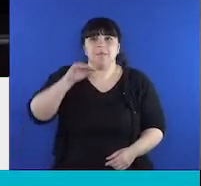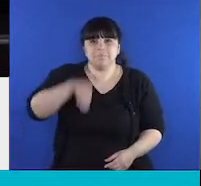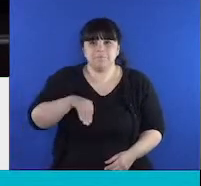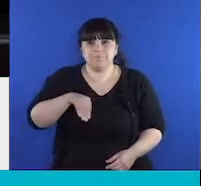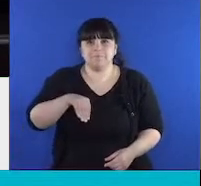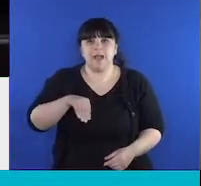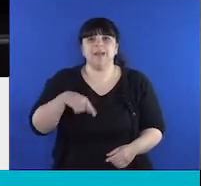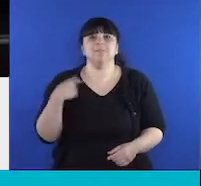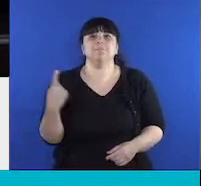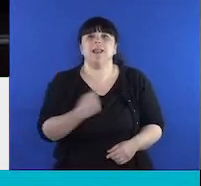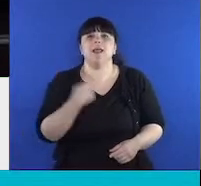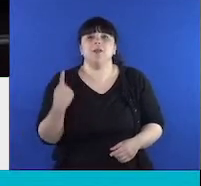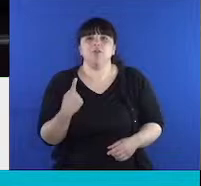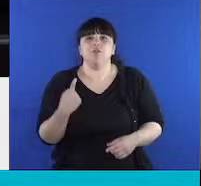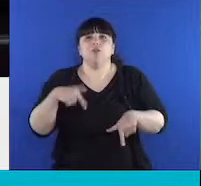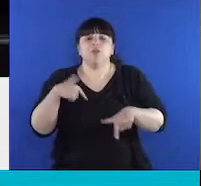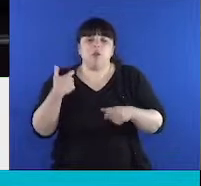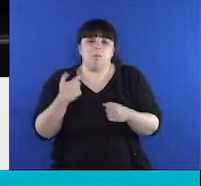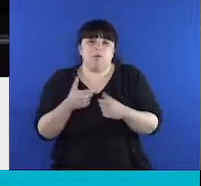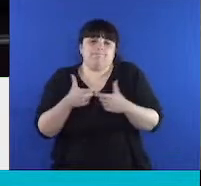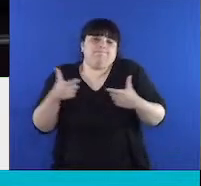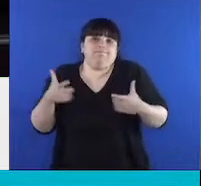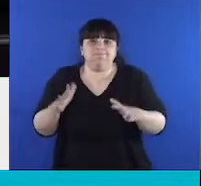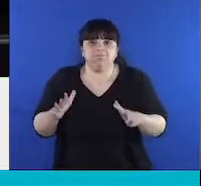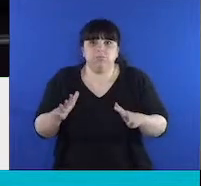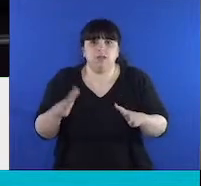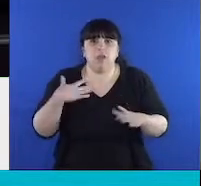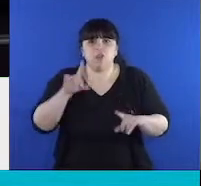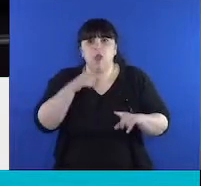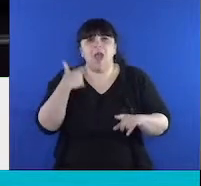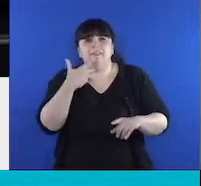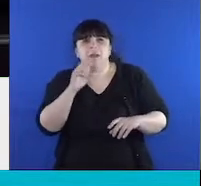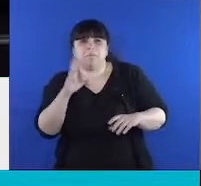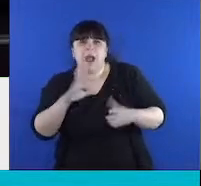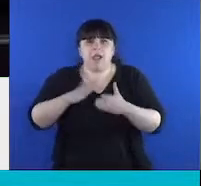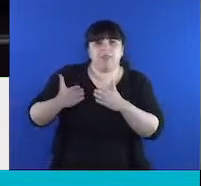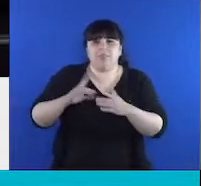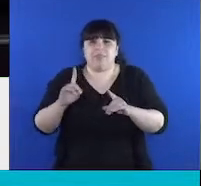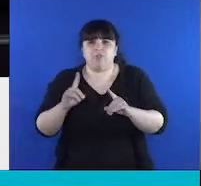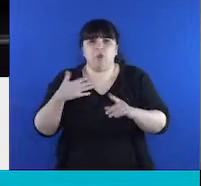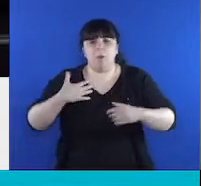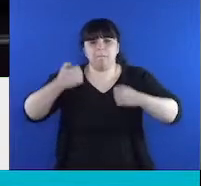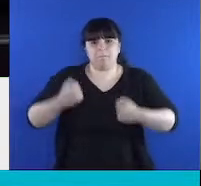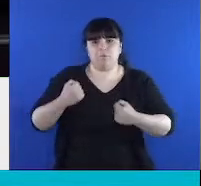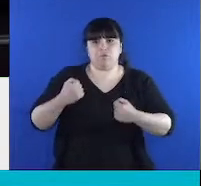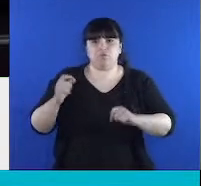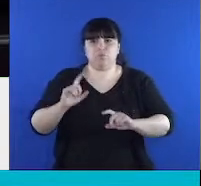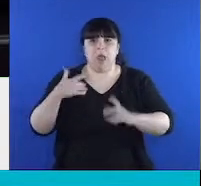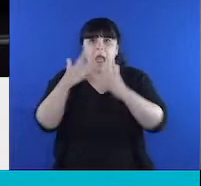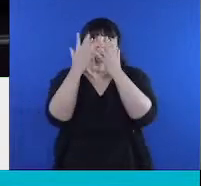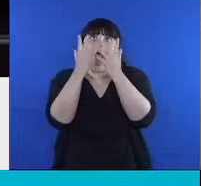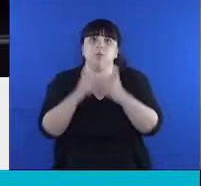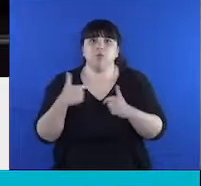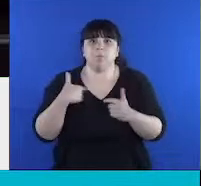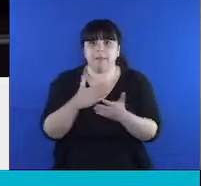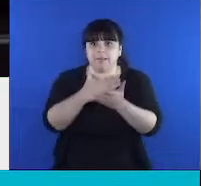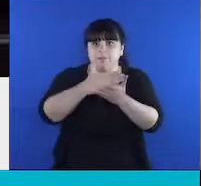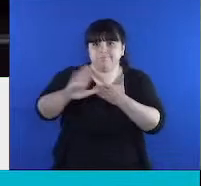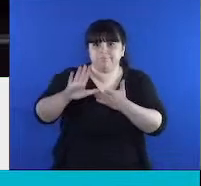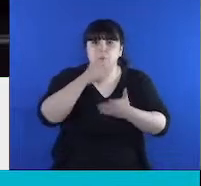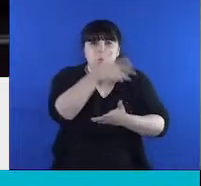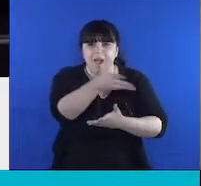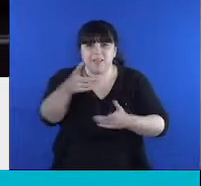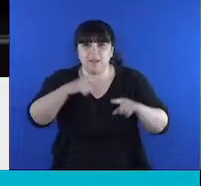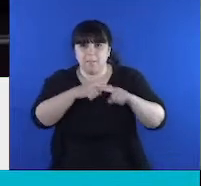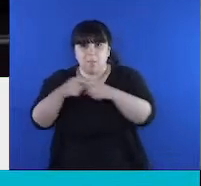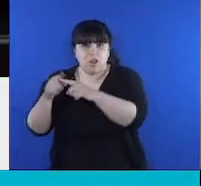No hay ninguna animadversión ni postura automática de rechazo hacia ningún sector. Hemos tomado conocimiento